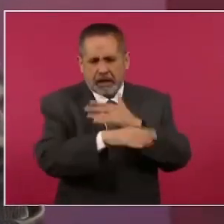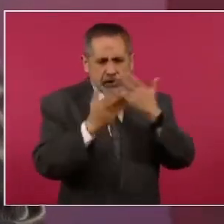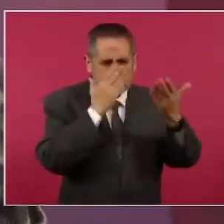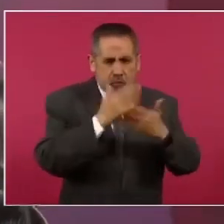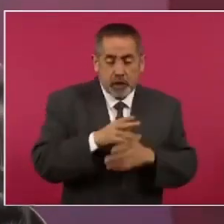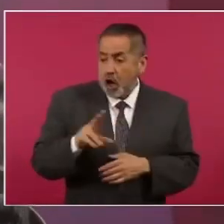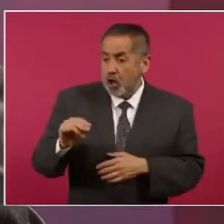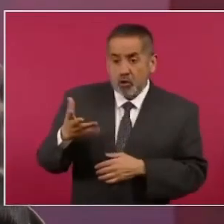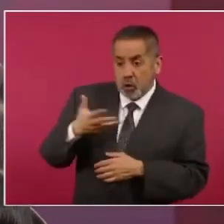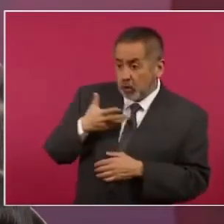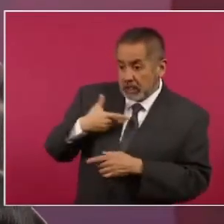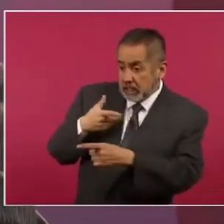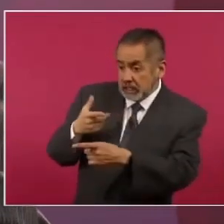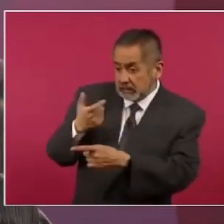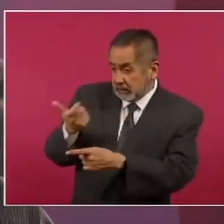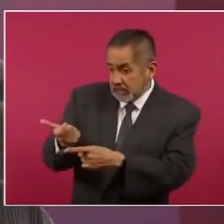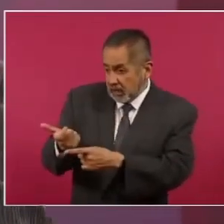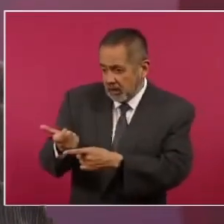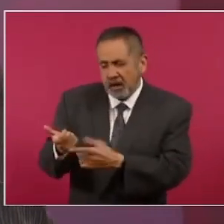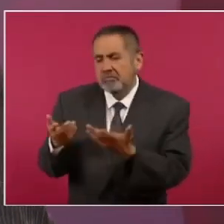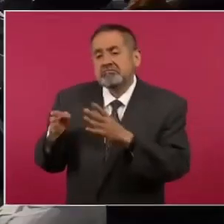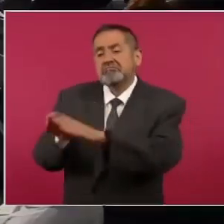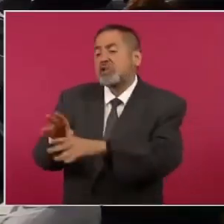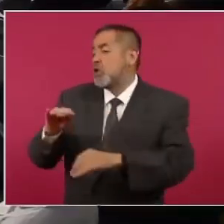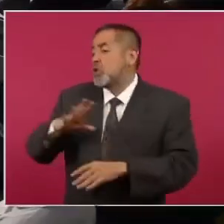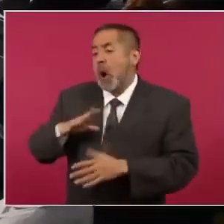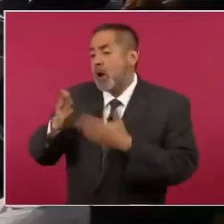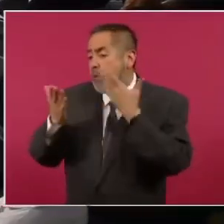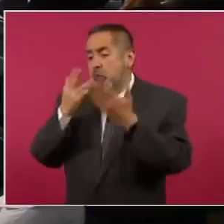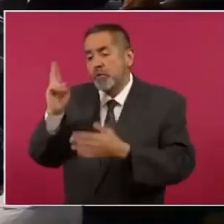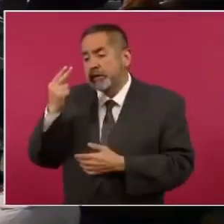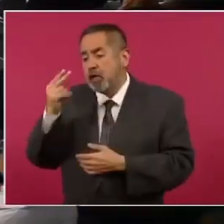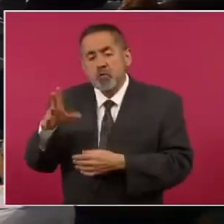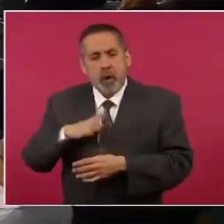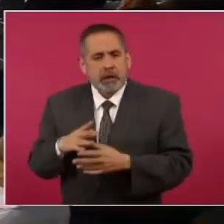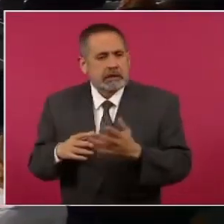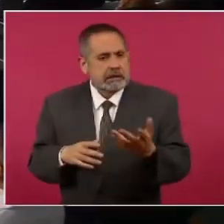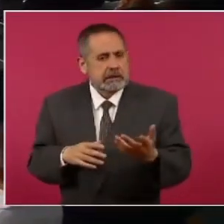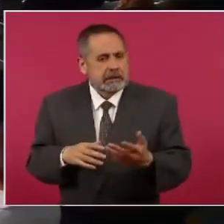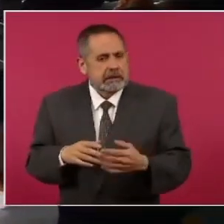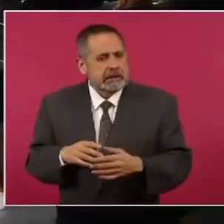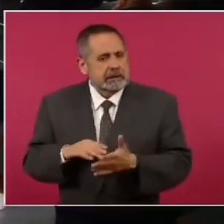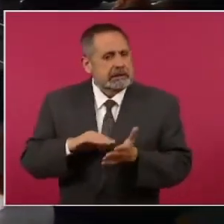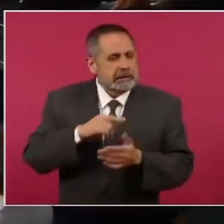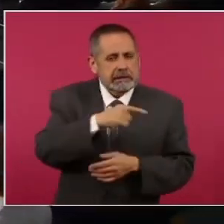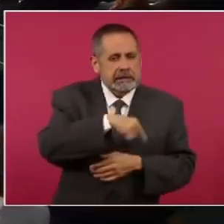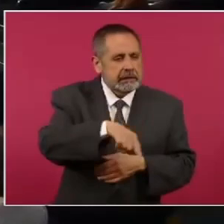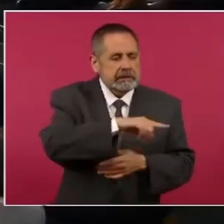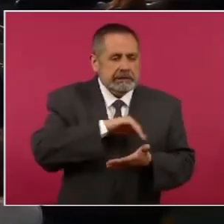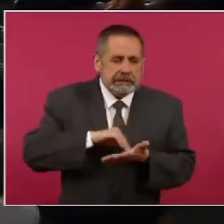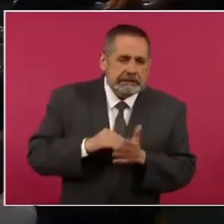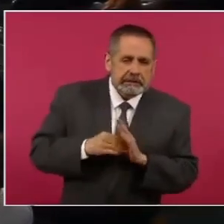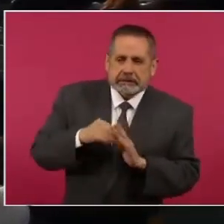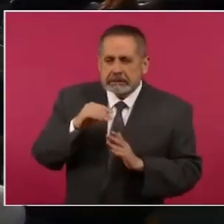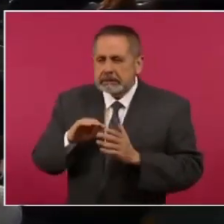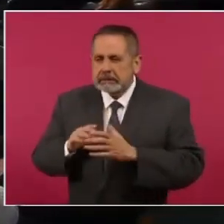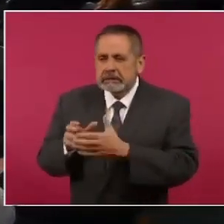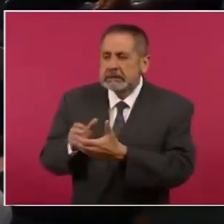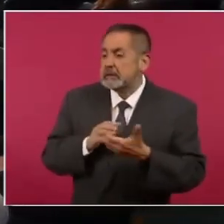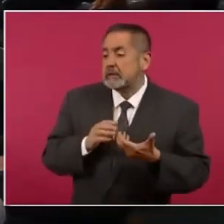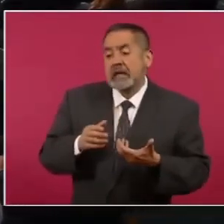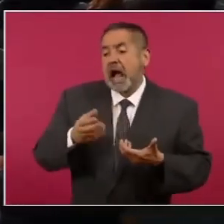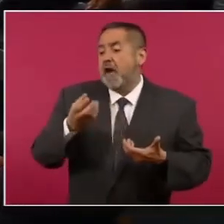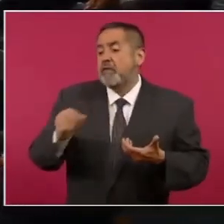Era una privatización de la educación silenciosa, lo mismo